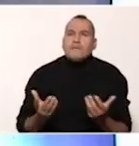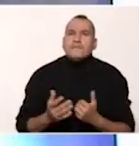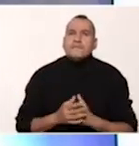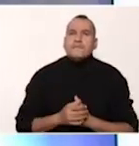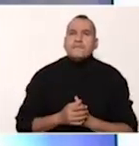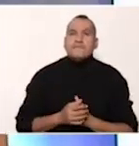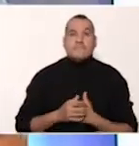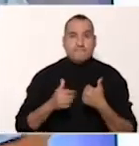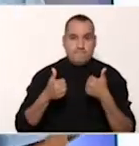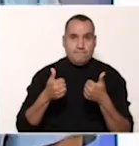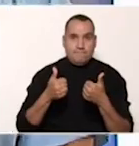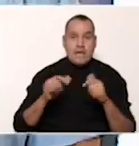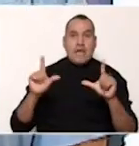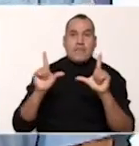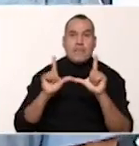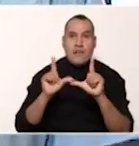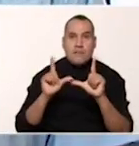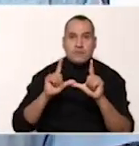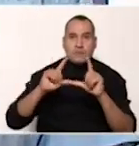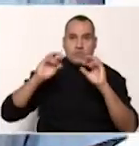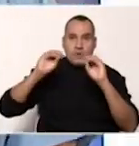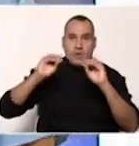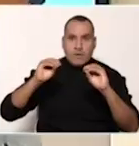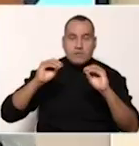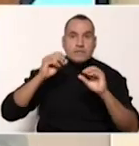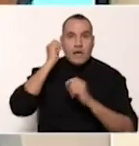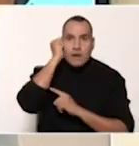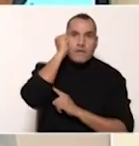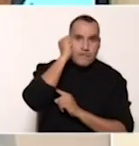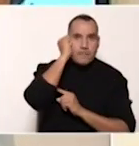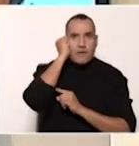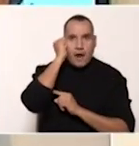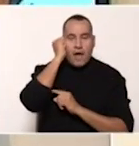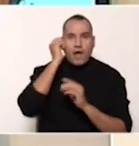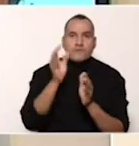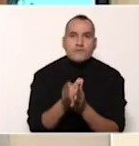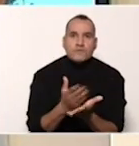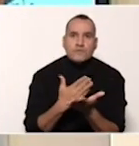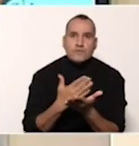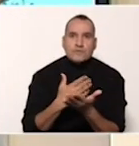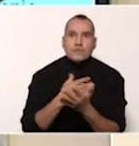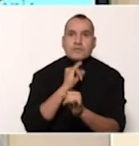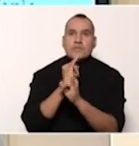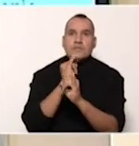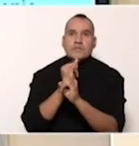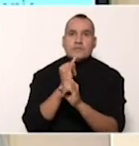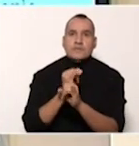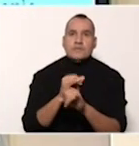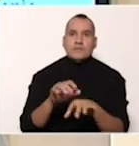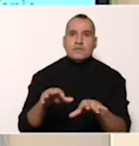Muy bien. La televisión, la radio, el material impreso, el internet.